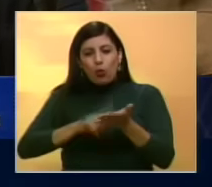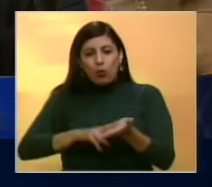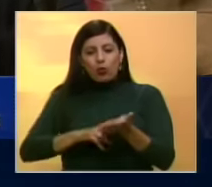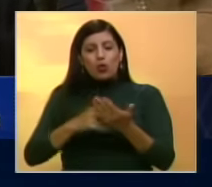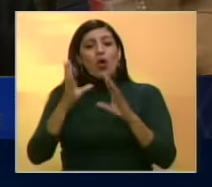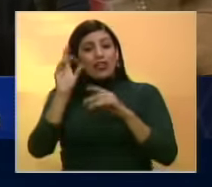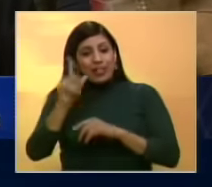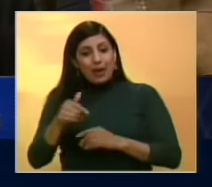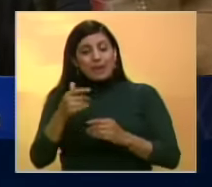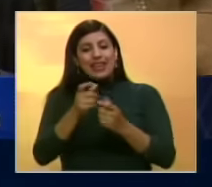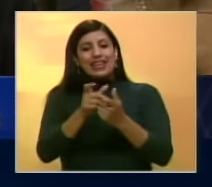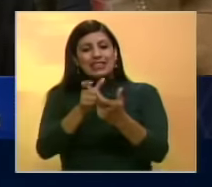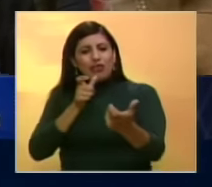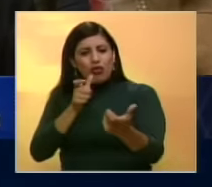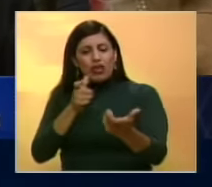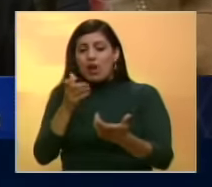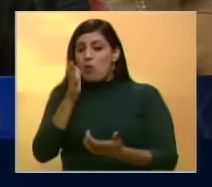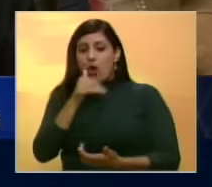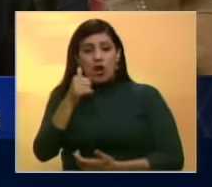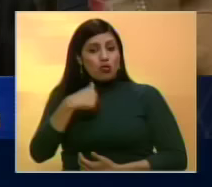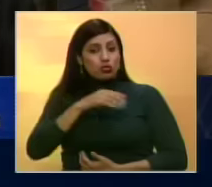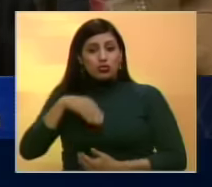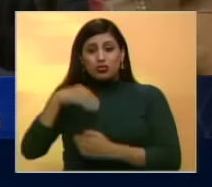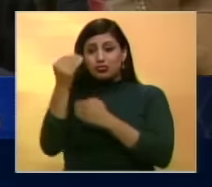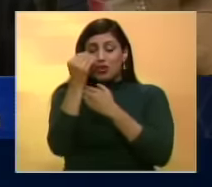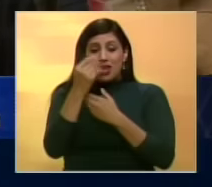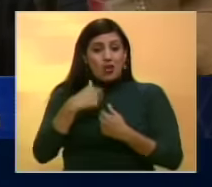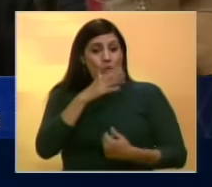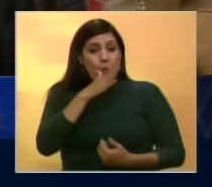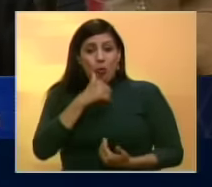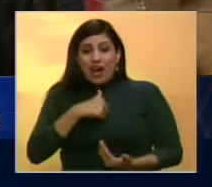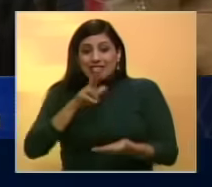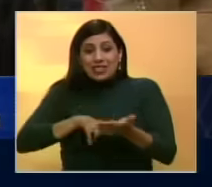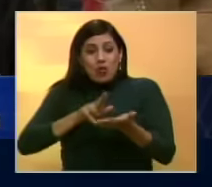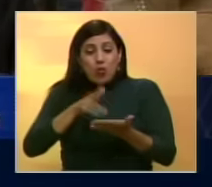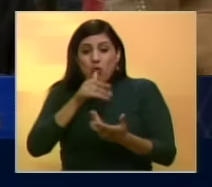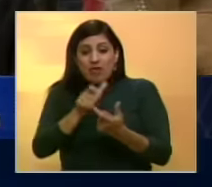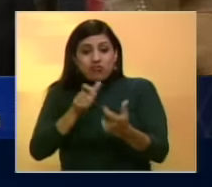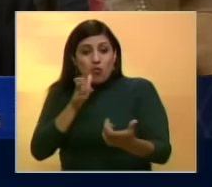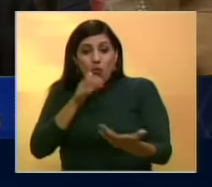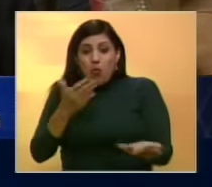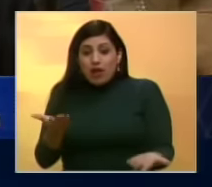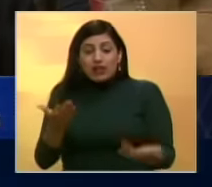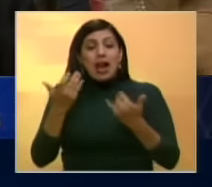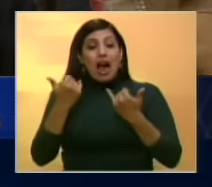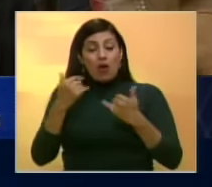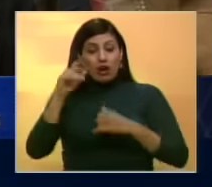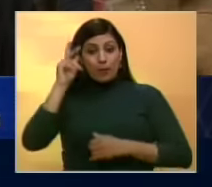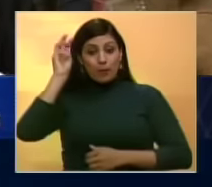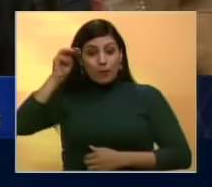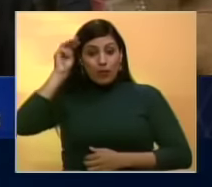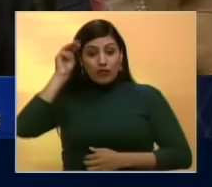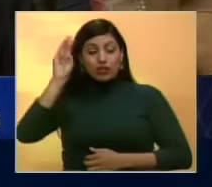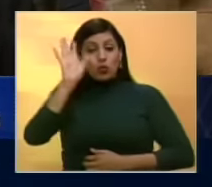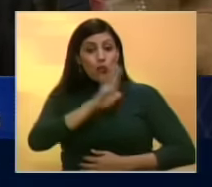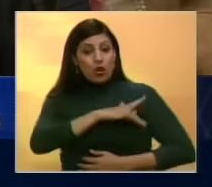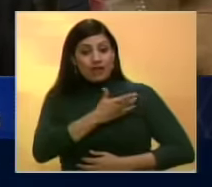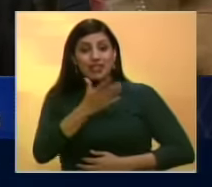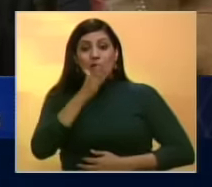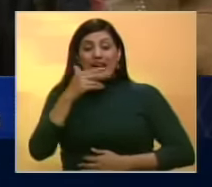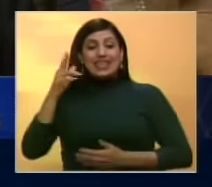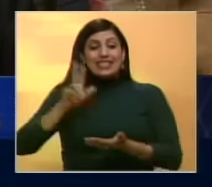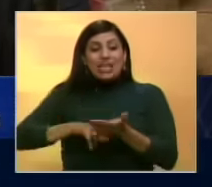en este momento no tenemos ningún tipo de protección y eso lo queremos denunciar el educador venezolano tiene un seguro